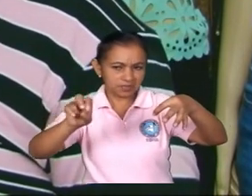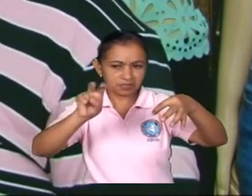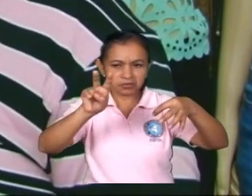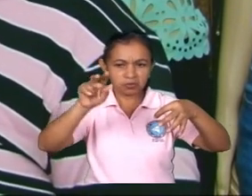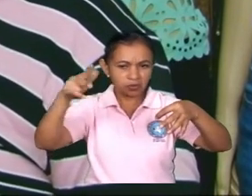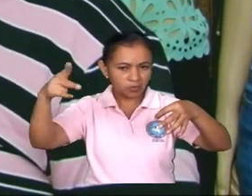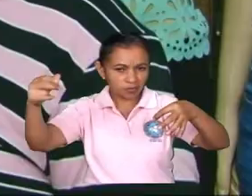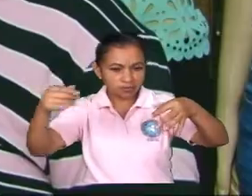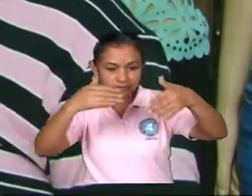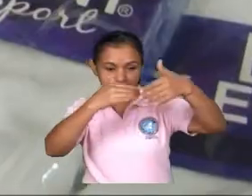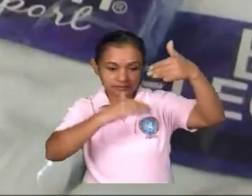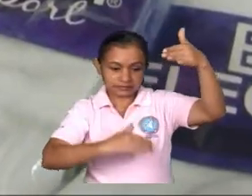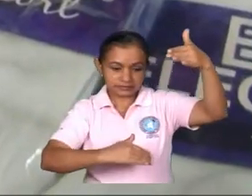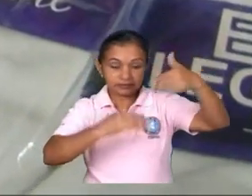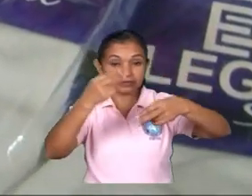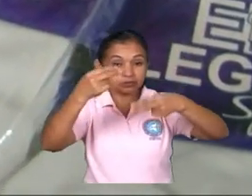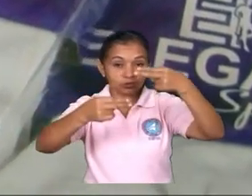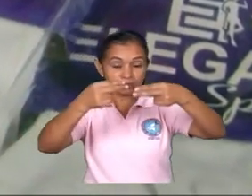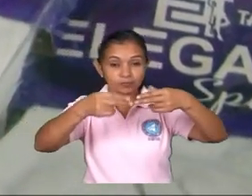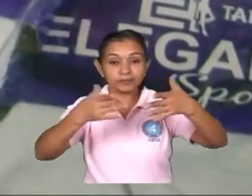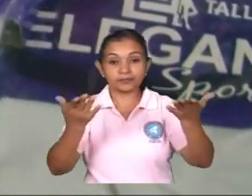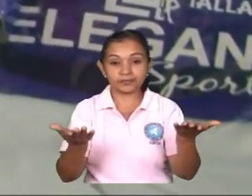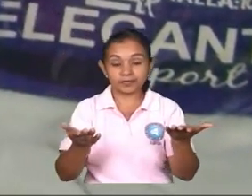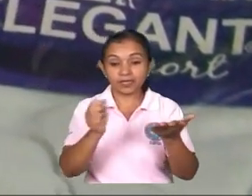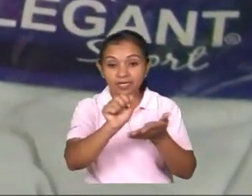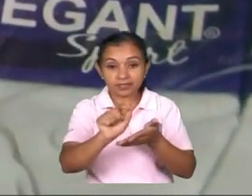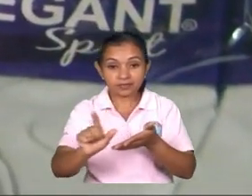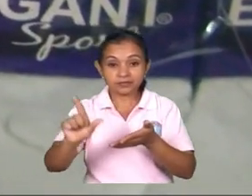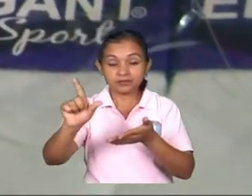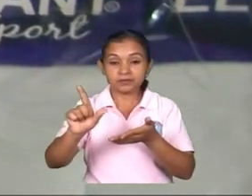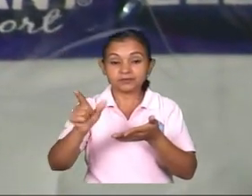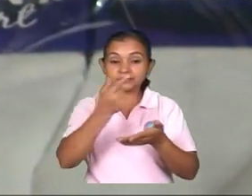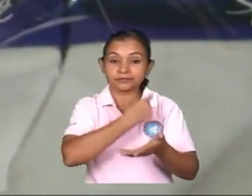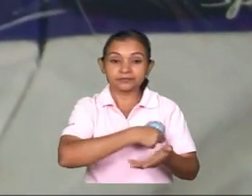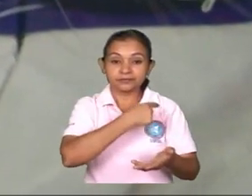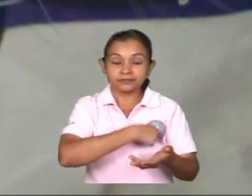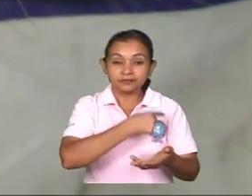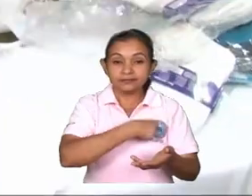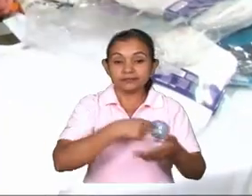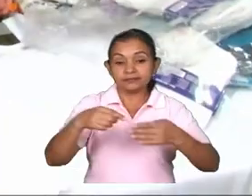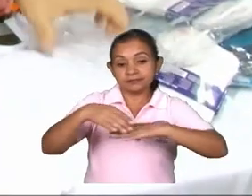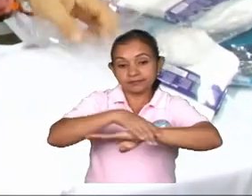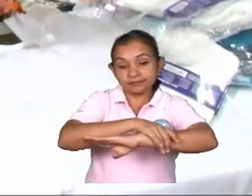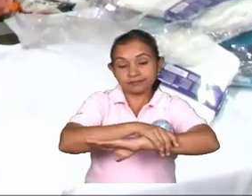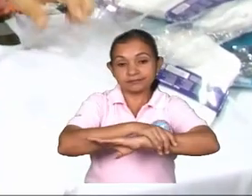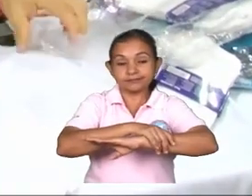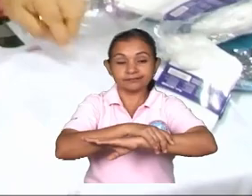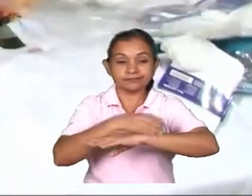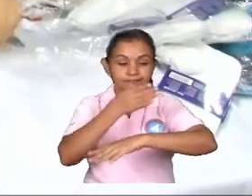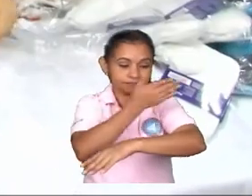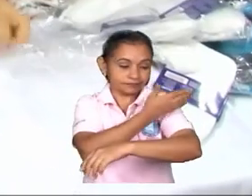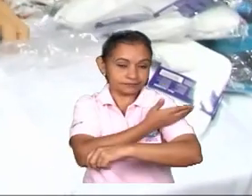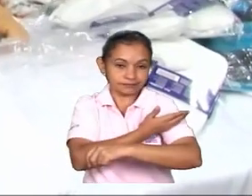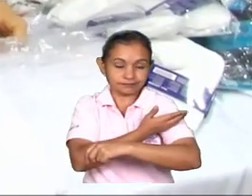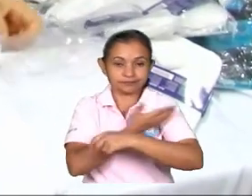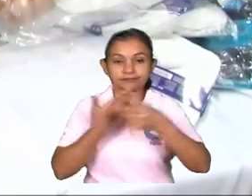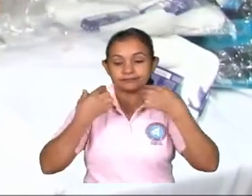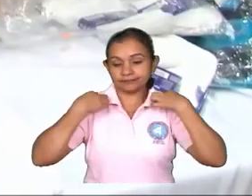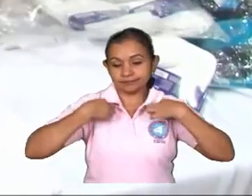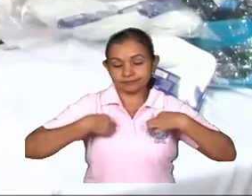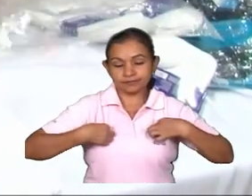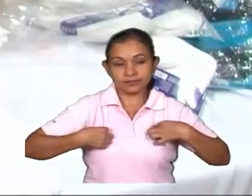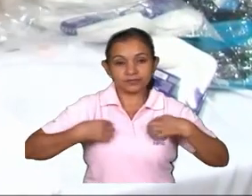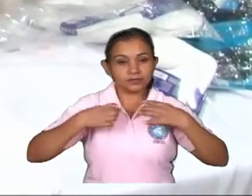dependiendo, depende de la numeración. Para complementar las prendas escolares se encuentran los calcetines, camisetas, camisolas y corpiños para las